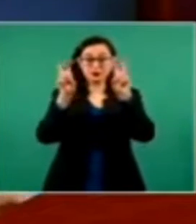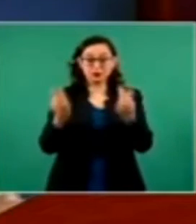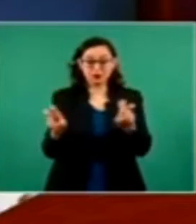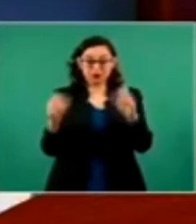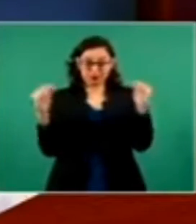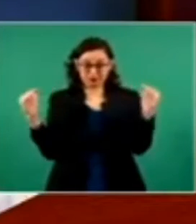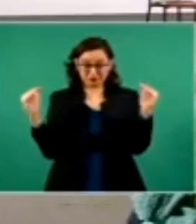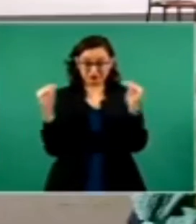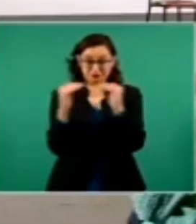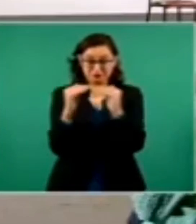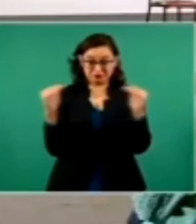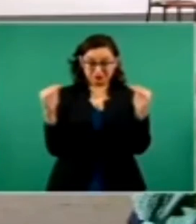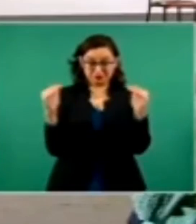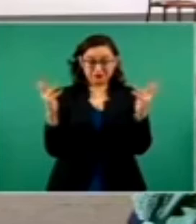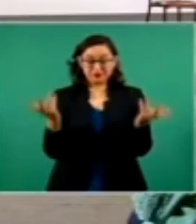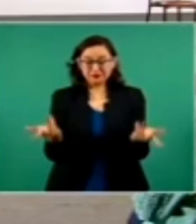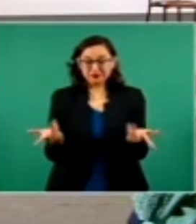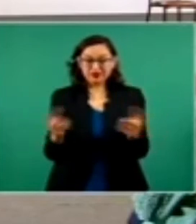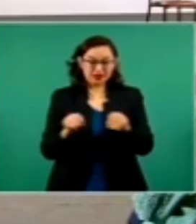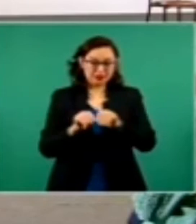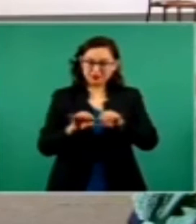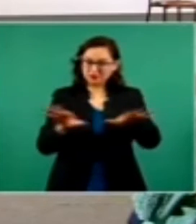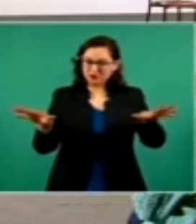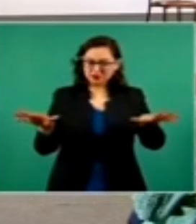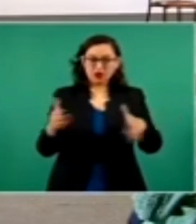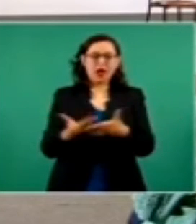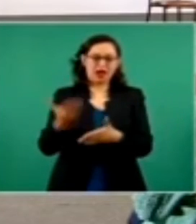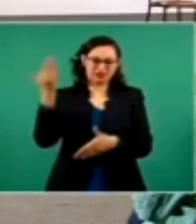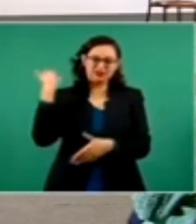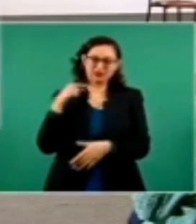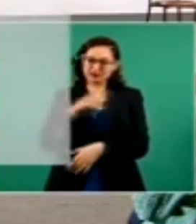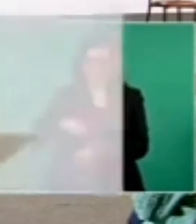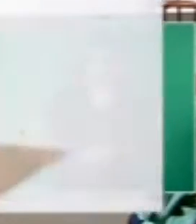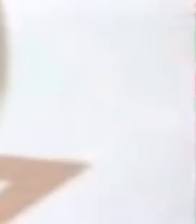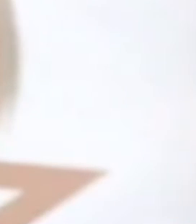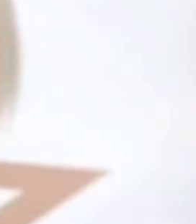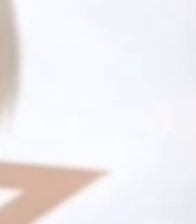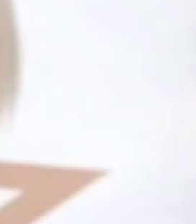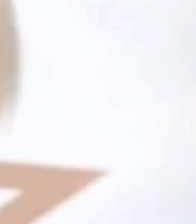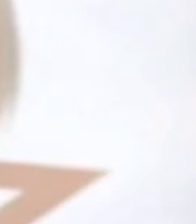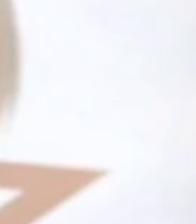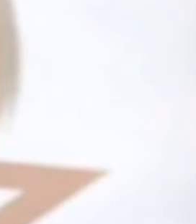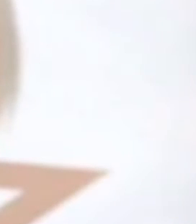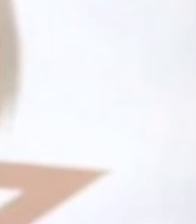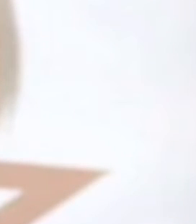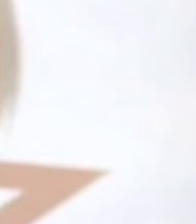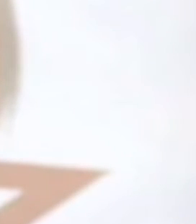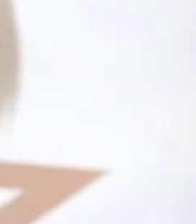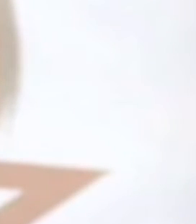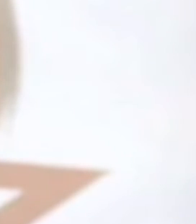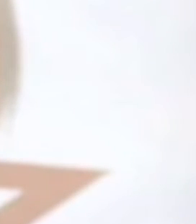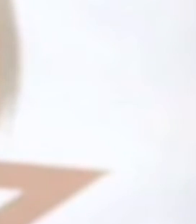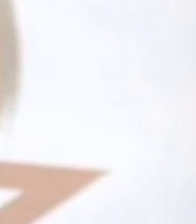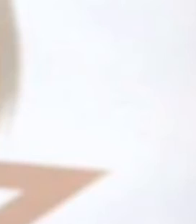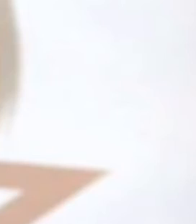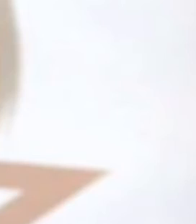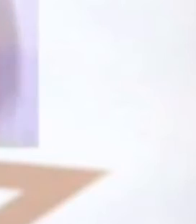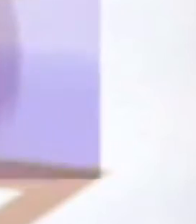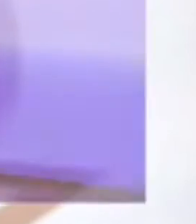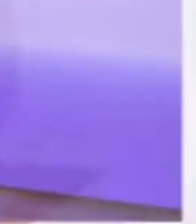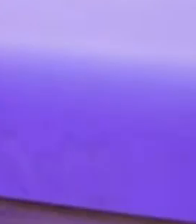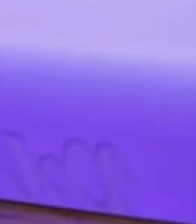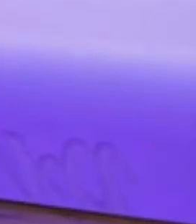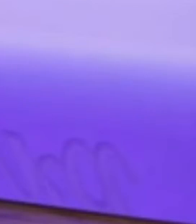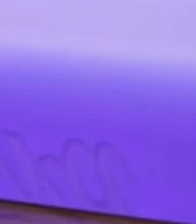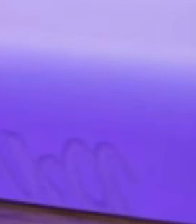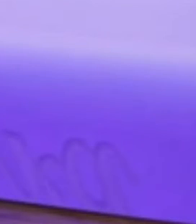Laura en América inspirada en ese ejemplo de moral pública llamada Laura Bozzo la peruana que